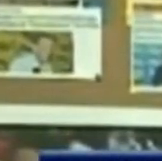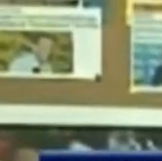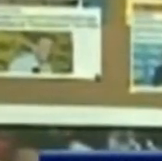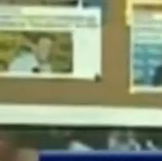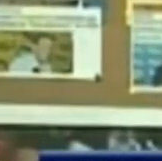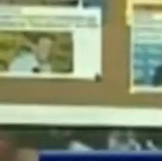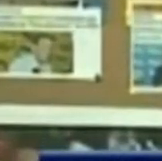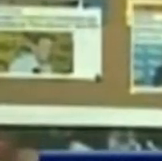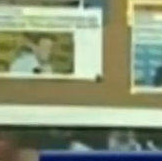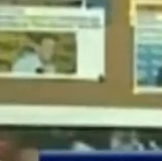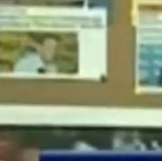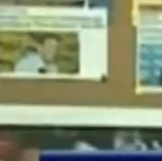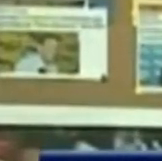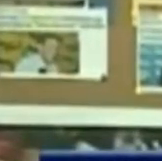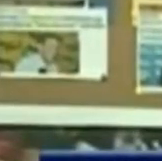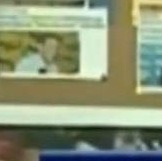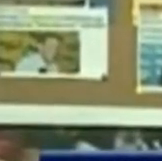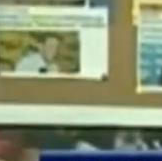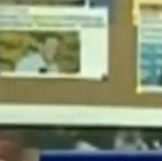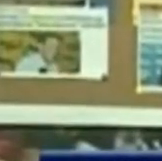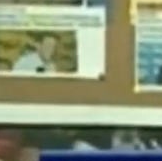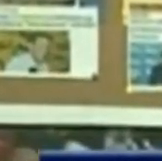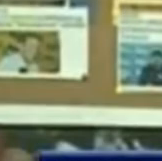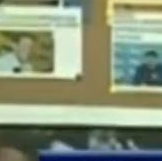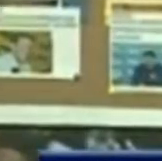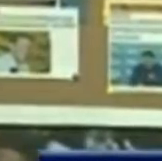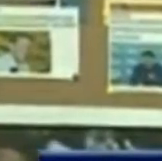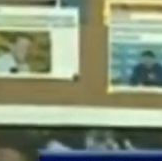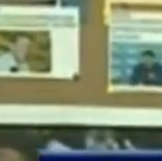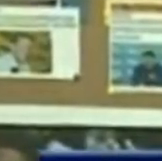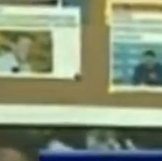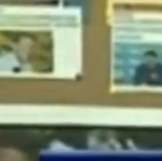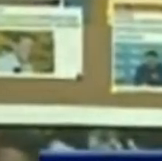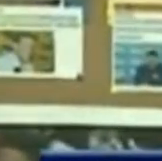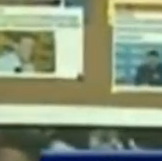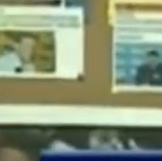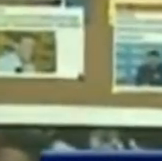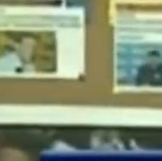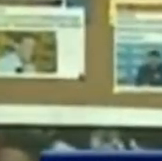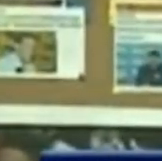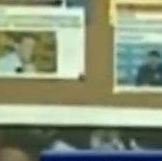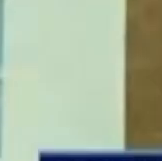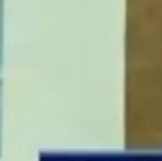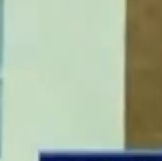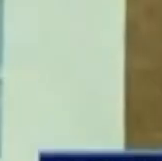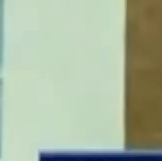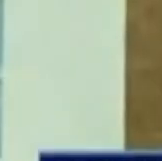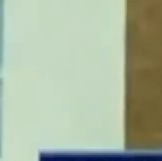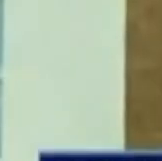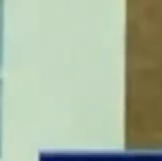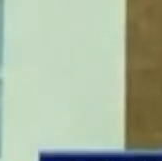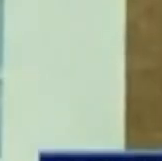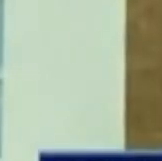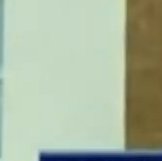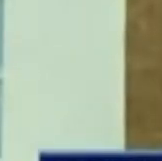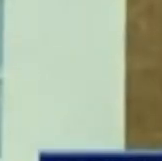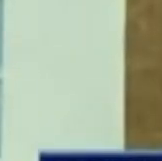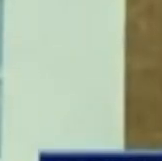póngale cero no era que decía el chavo así póngale cero Luis Florido